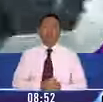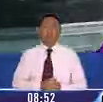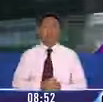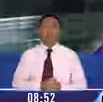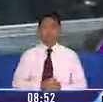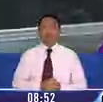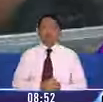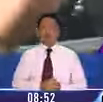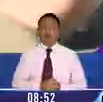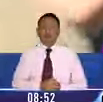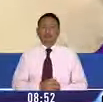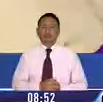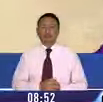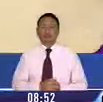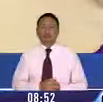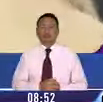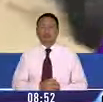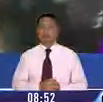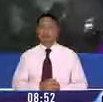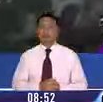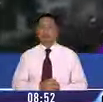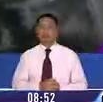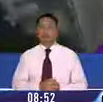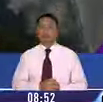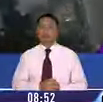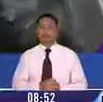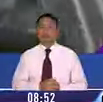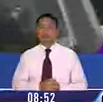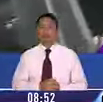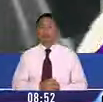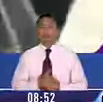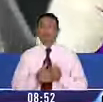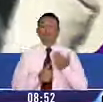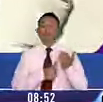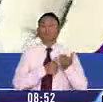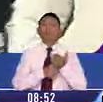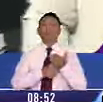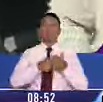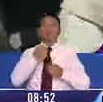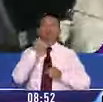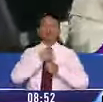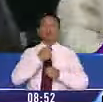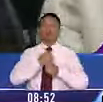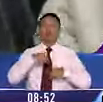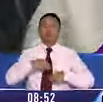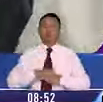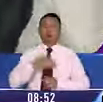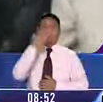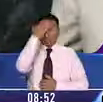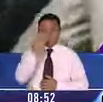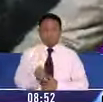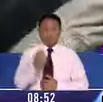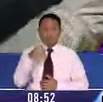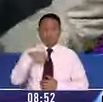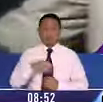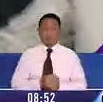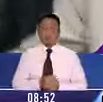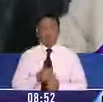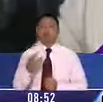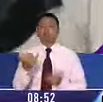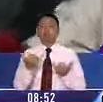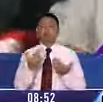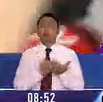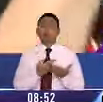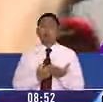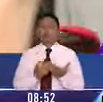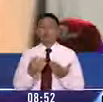acá al Palacio de Carondelet. El ministro de Trabajo. Ministro, muy buenos días. Expectativa de la reunión del día de